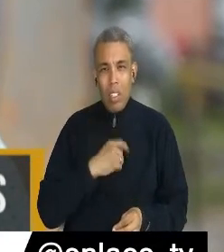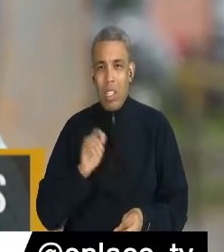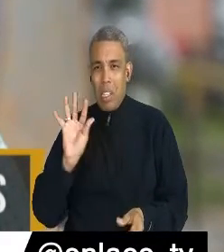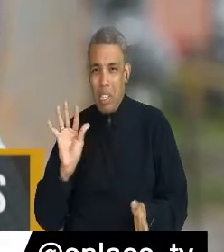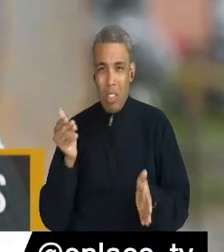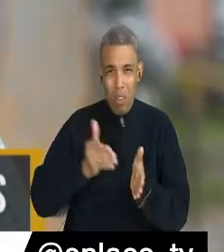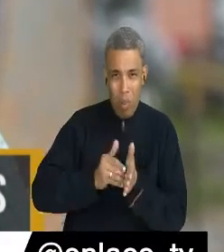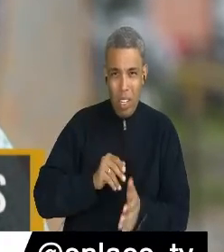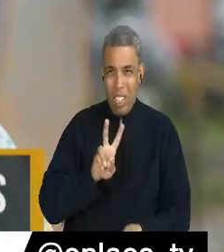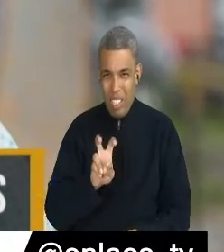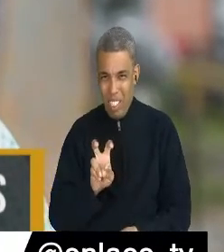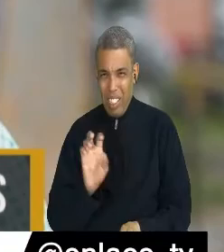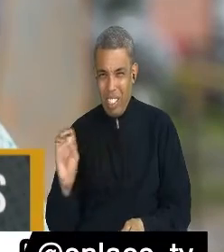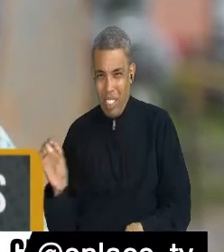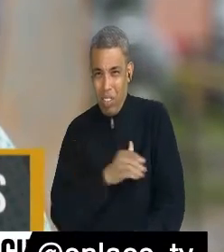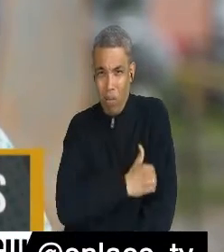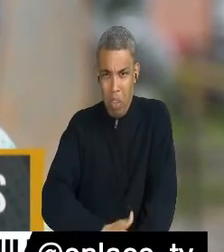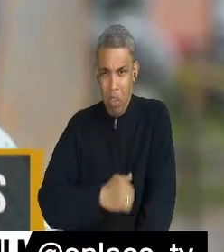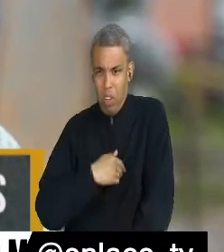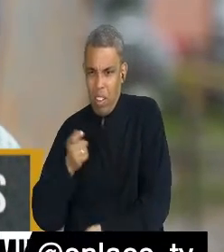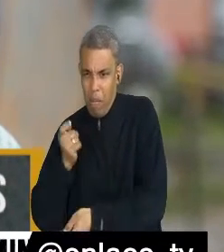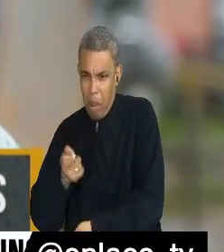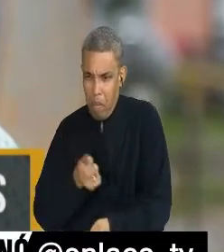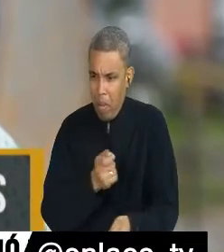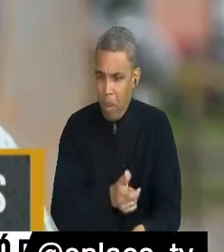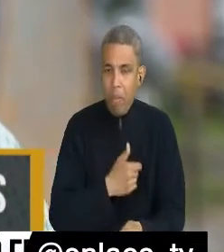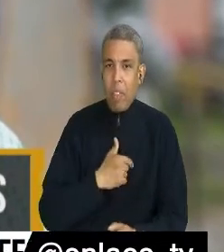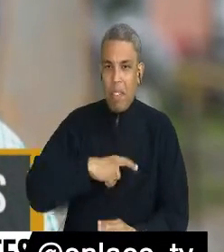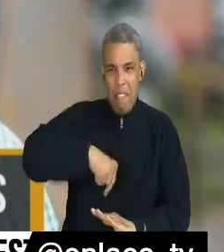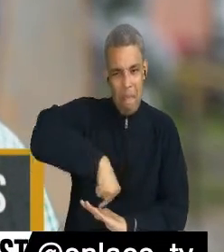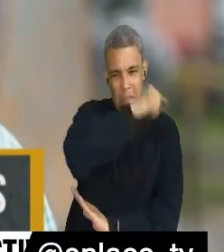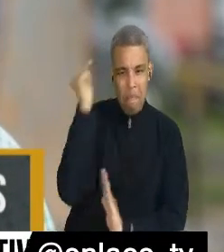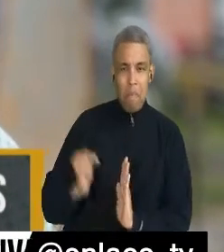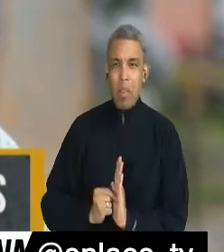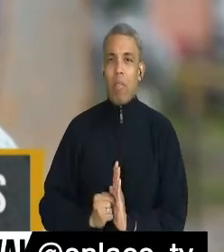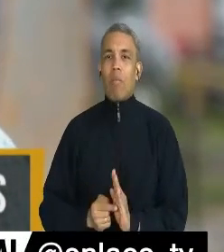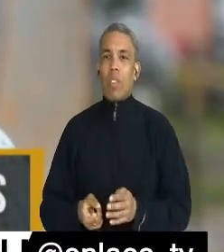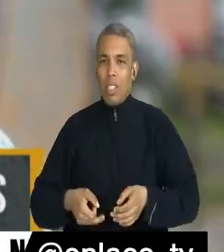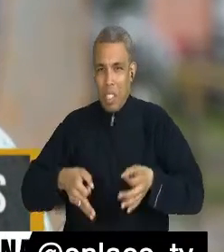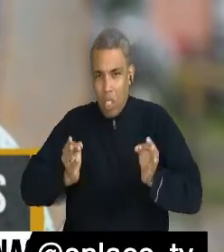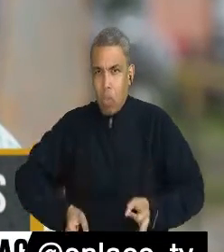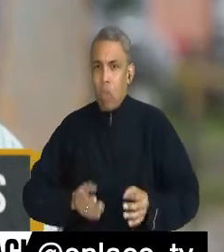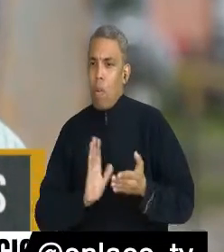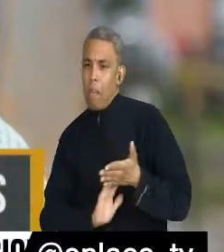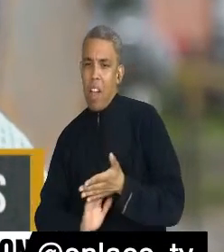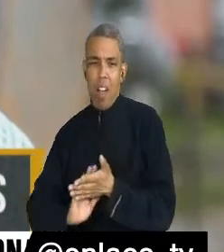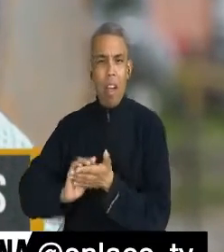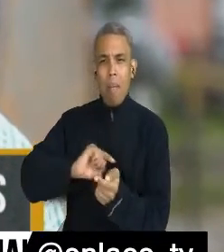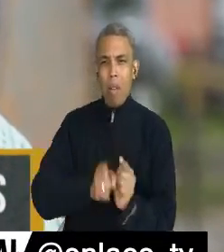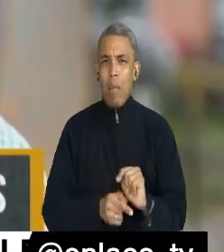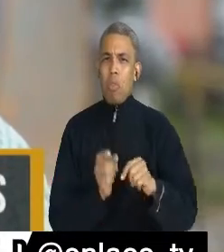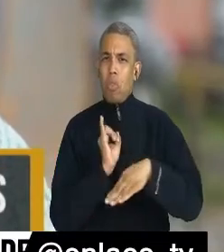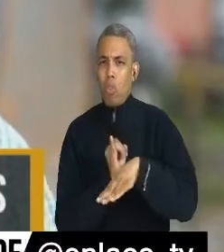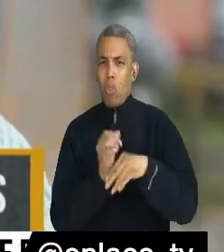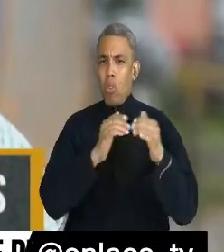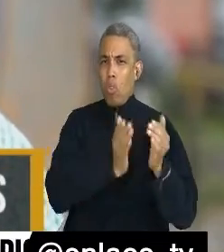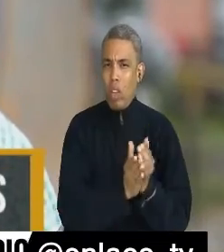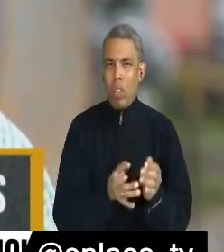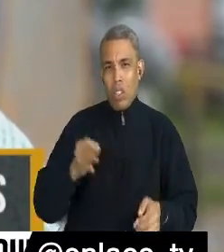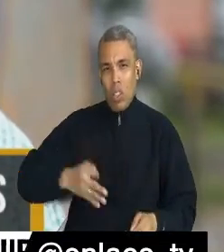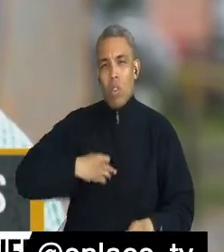y una interventoría 411 estamos hablando de una inversión para el mejoramiento mantenimiento adecuación de instituciones educativas de seis mil